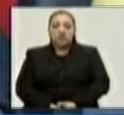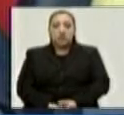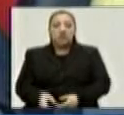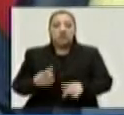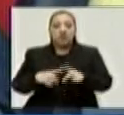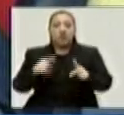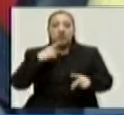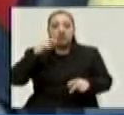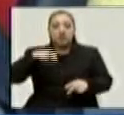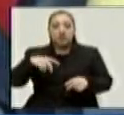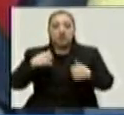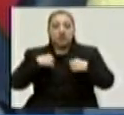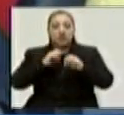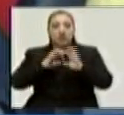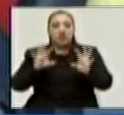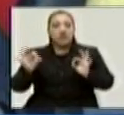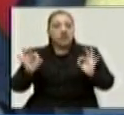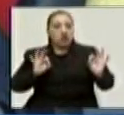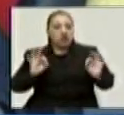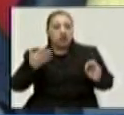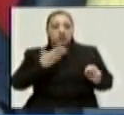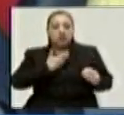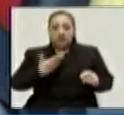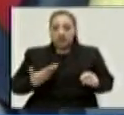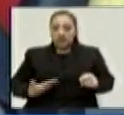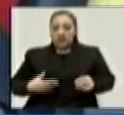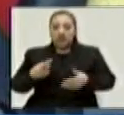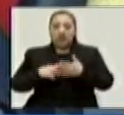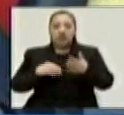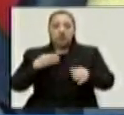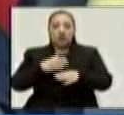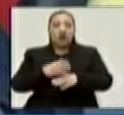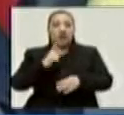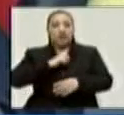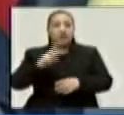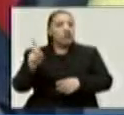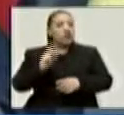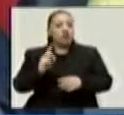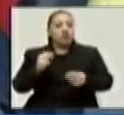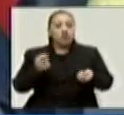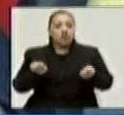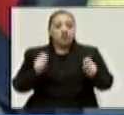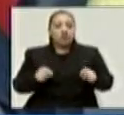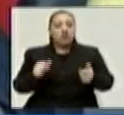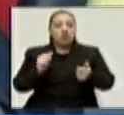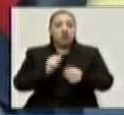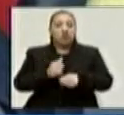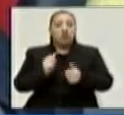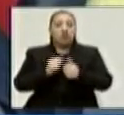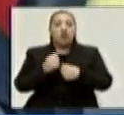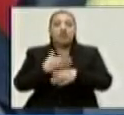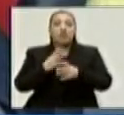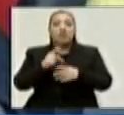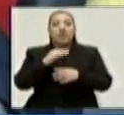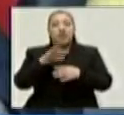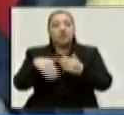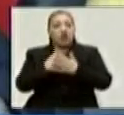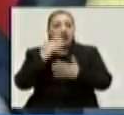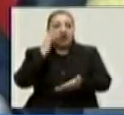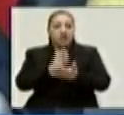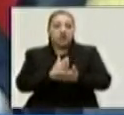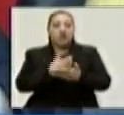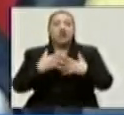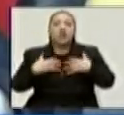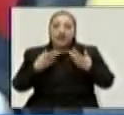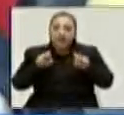tener claro, señora presidenta, señorita presidenta, que la interposición de la demanda no suspende los efectos de la sanción. Se ha tratado